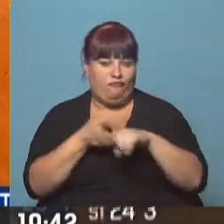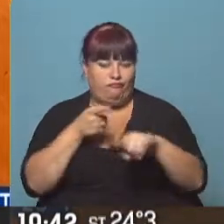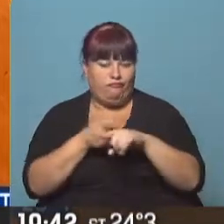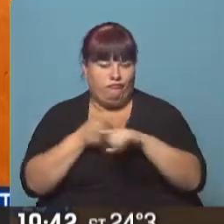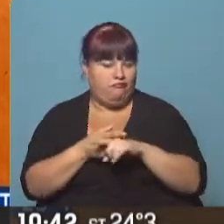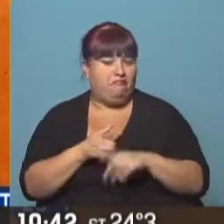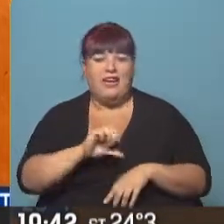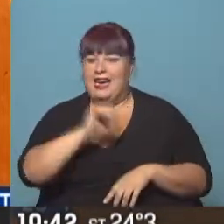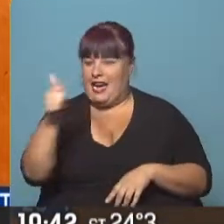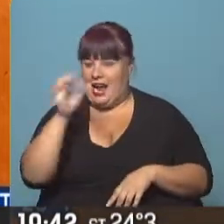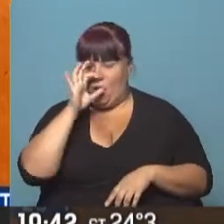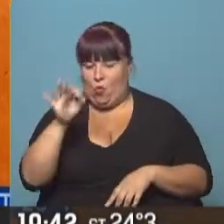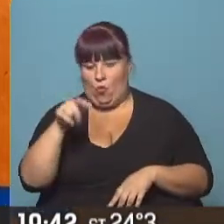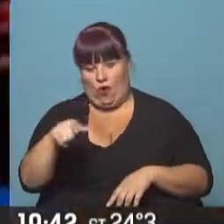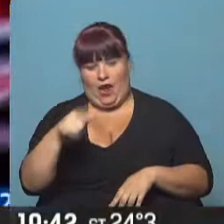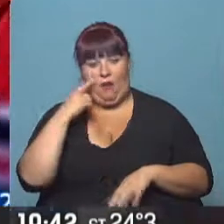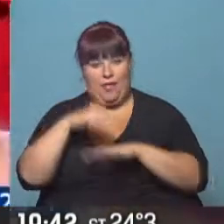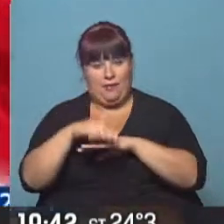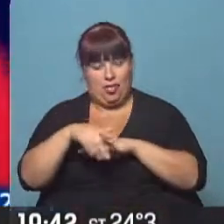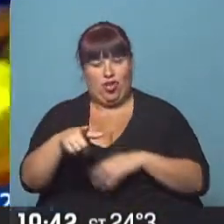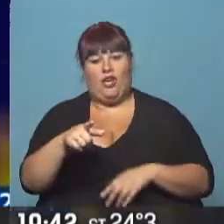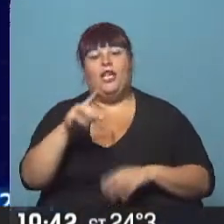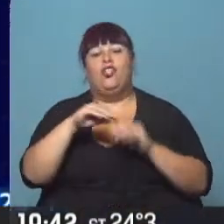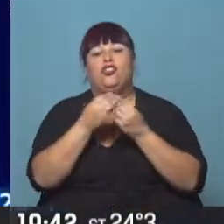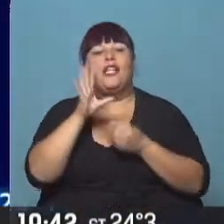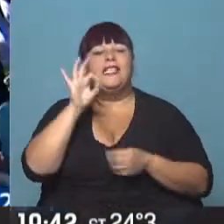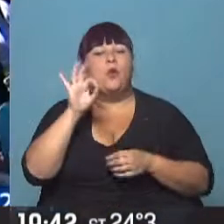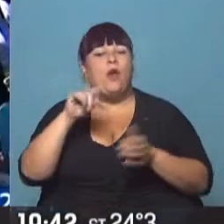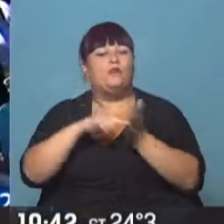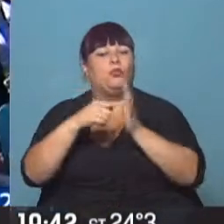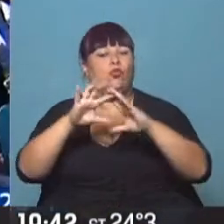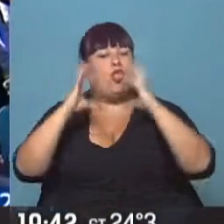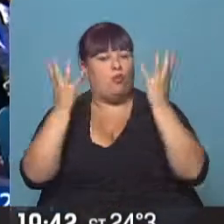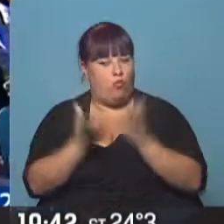no tiene victorias el yacaré número 50 del ranking mundial,